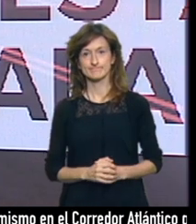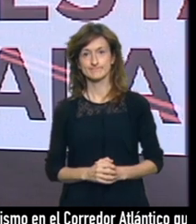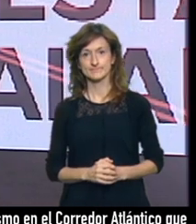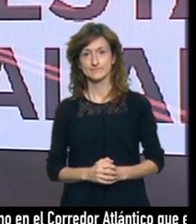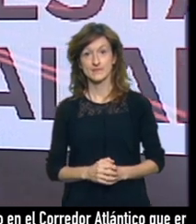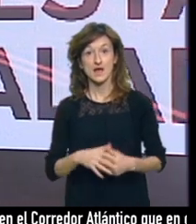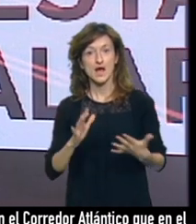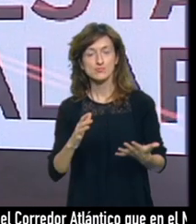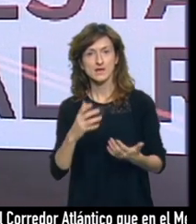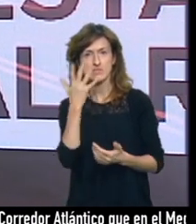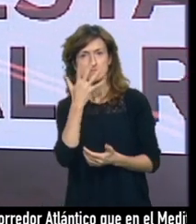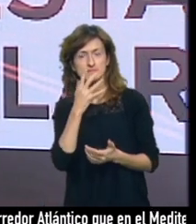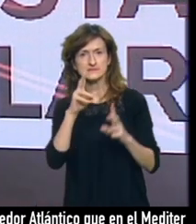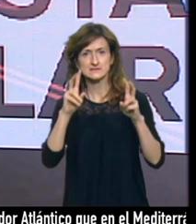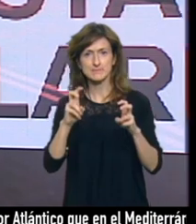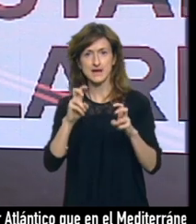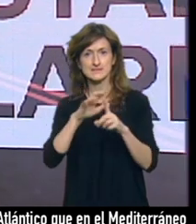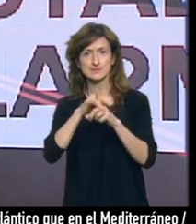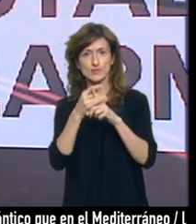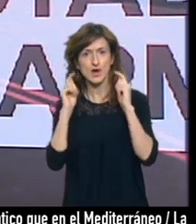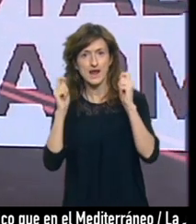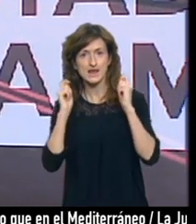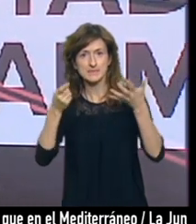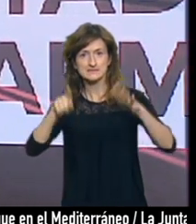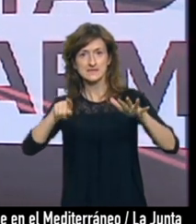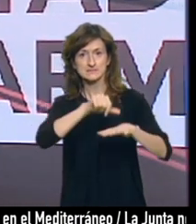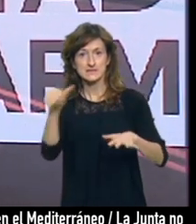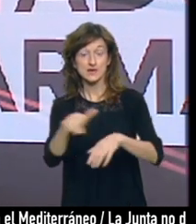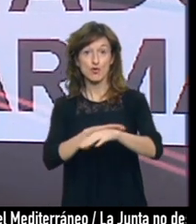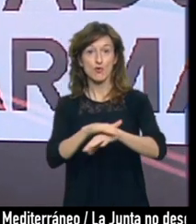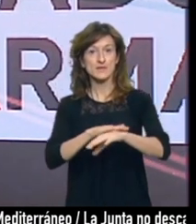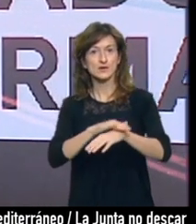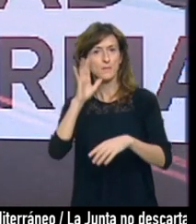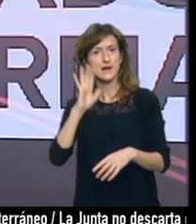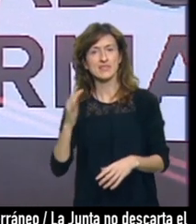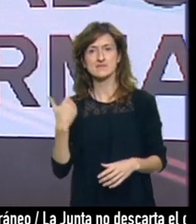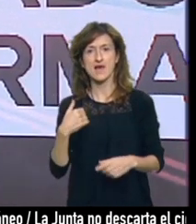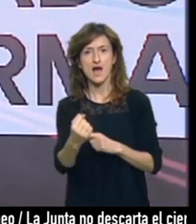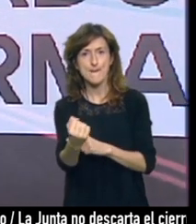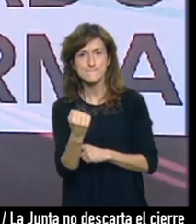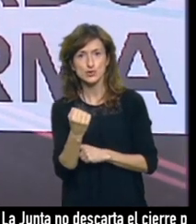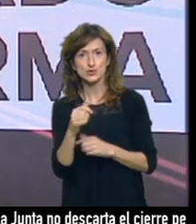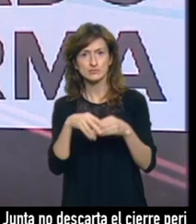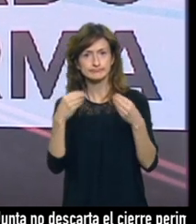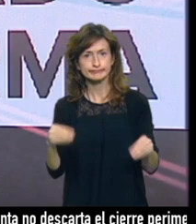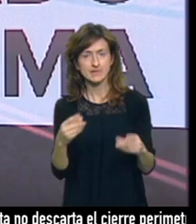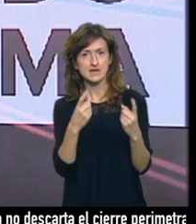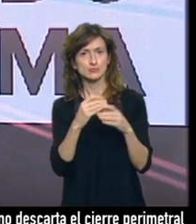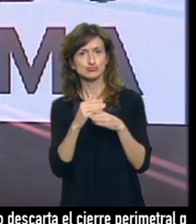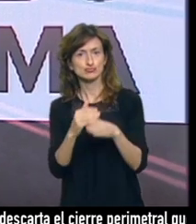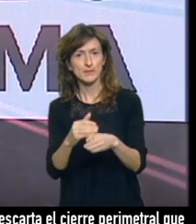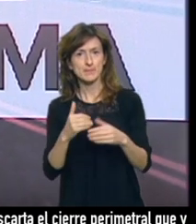A pesar de la incertidumbre que genera un estado de alarma de 6 meses, el Gobierno parece tener ya los apoyos y abstenciones necesarios